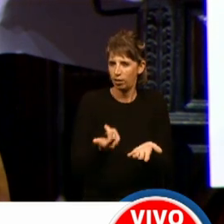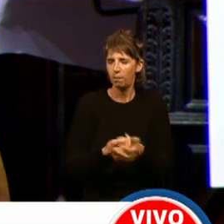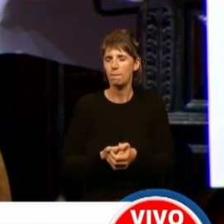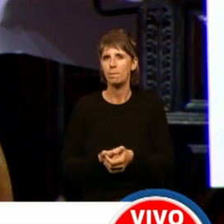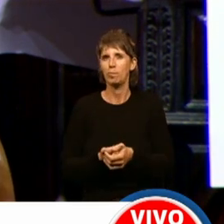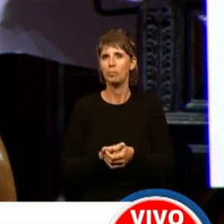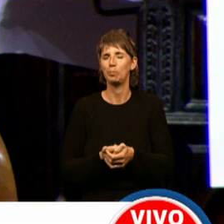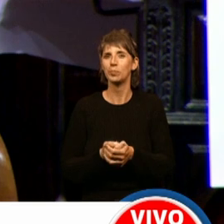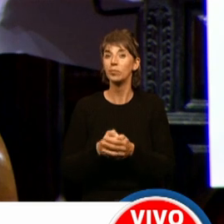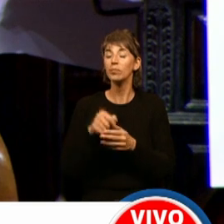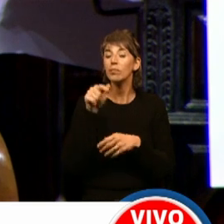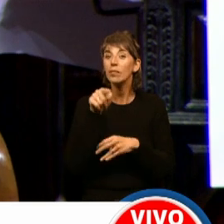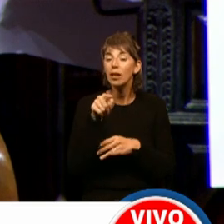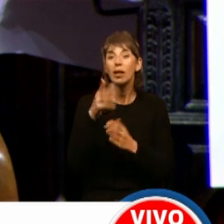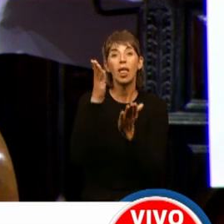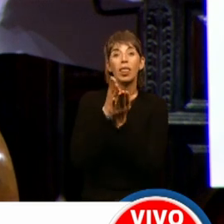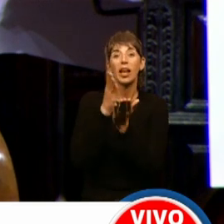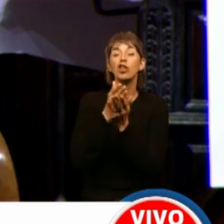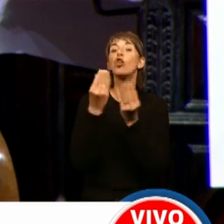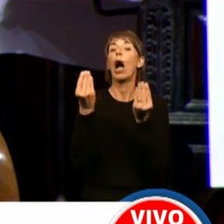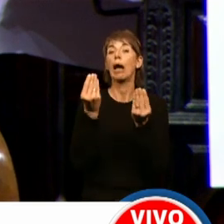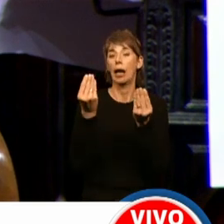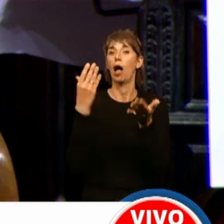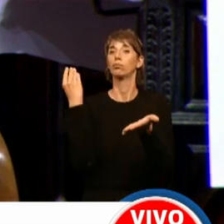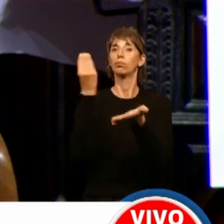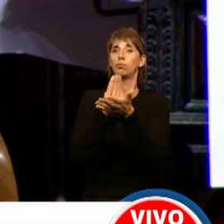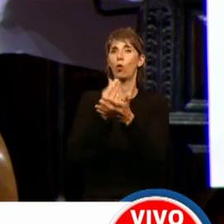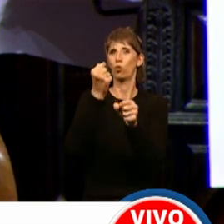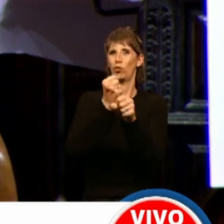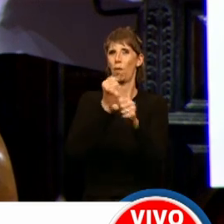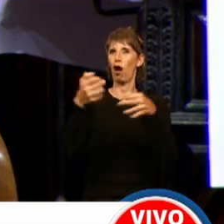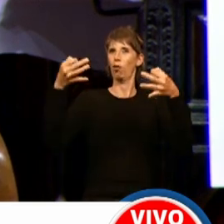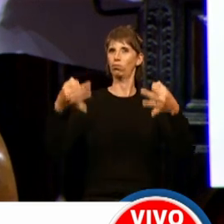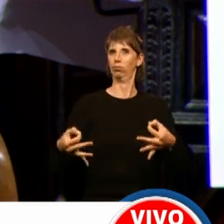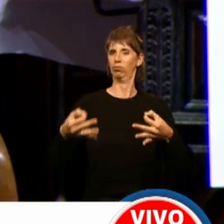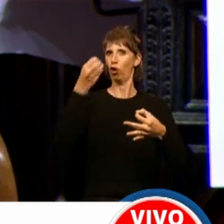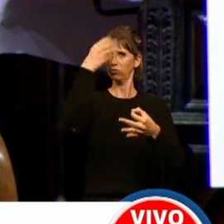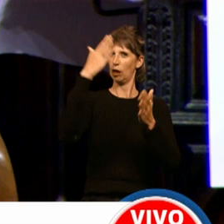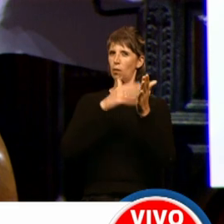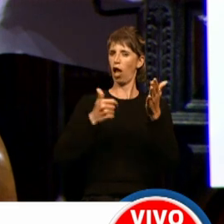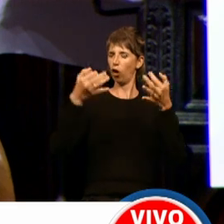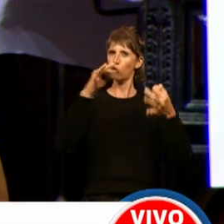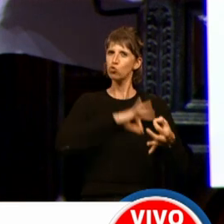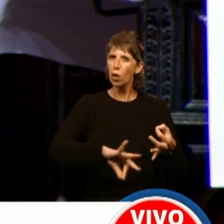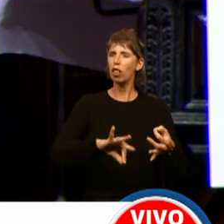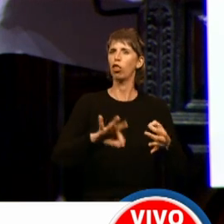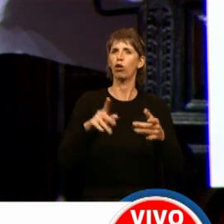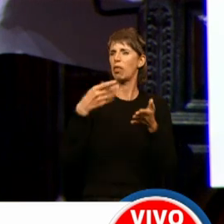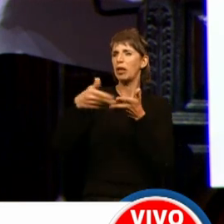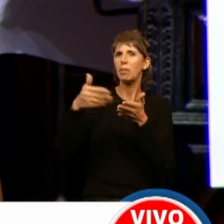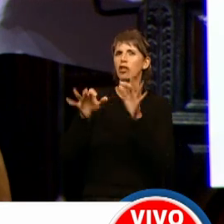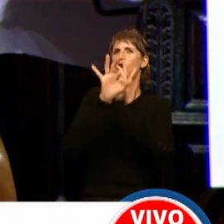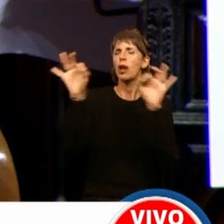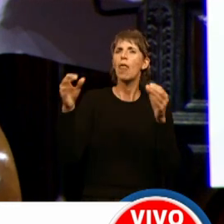hablando de nada más y nada menos que el derecho al acceso a un trabajo digno sin discriminación por motivos de orientación sexual